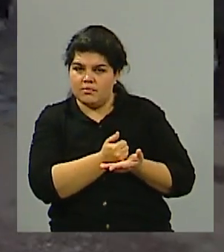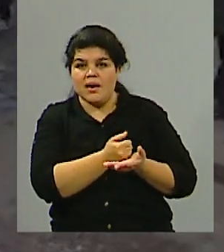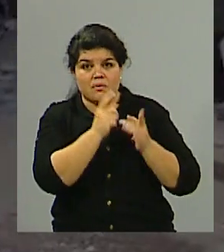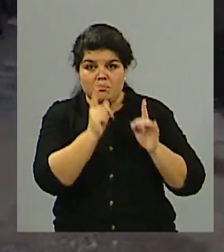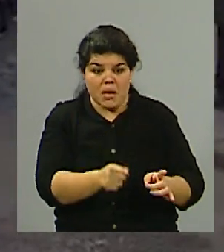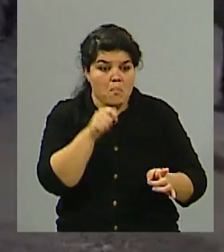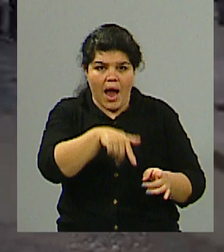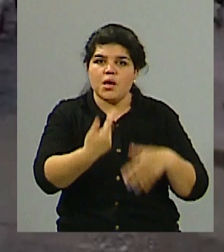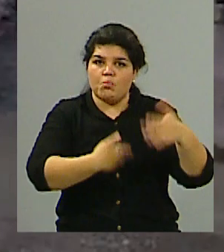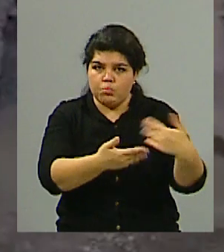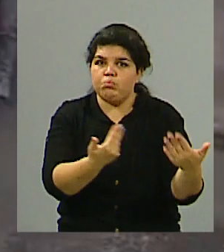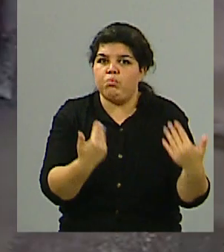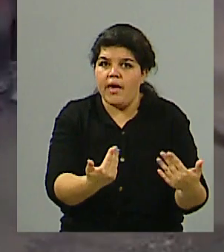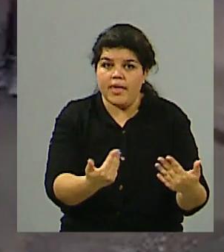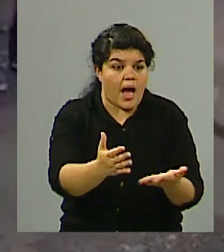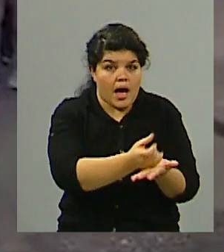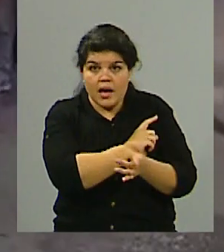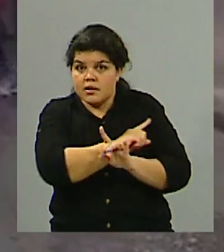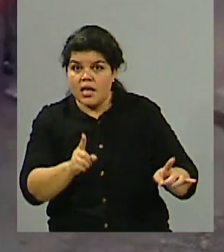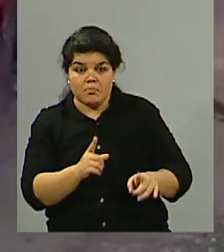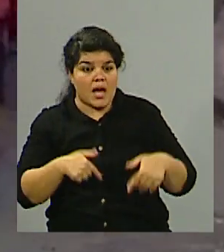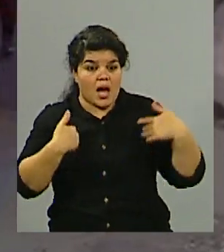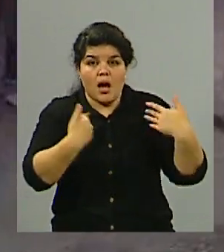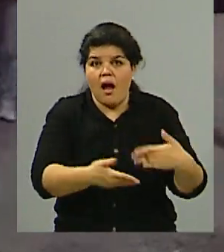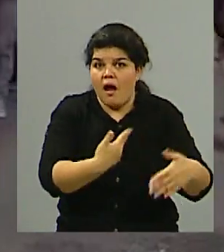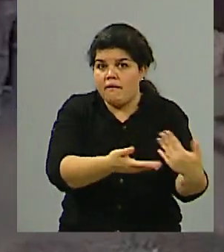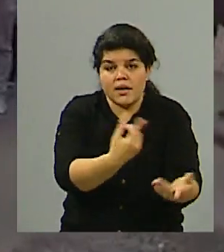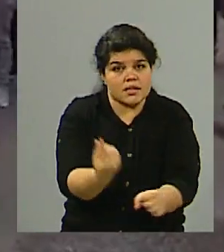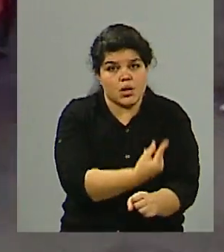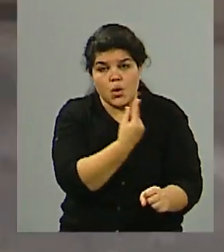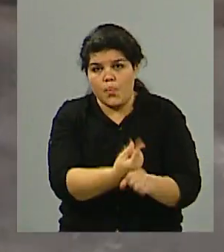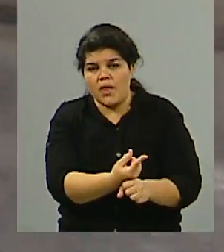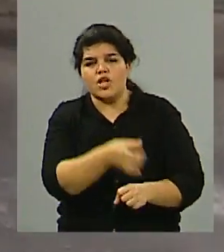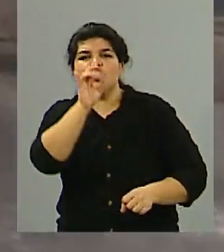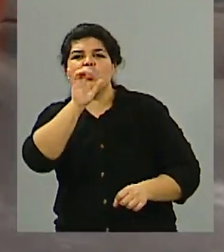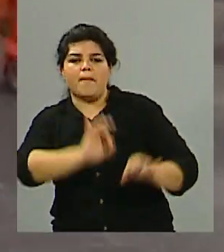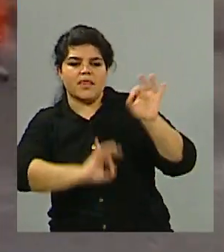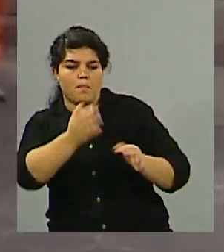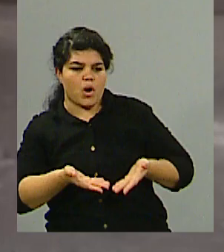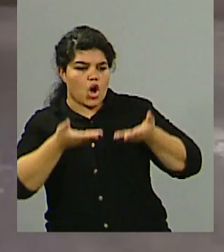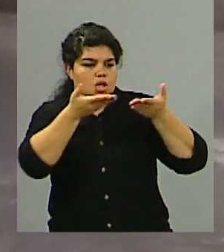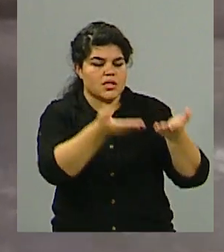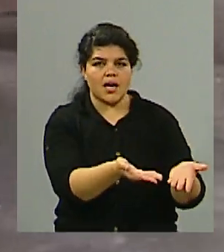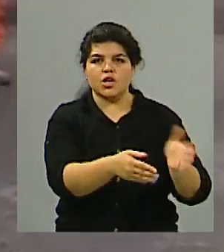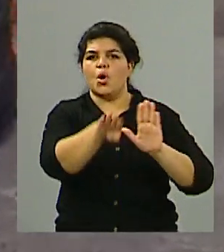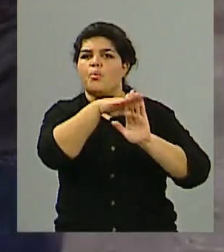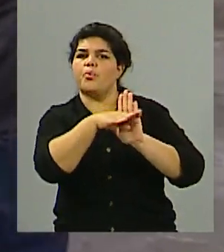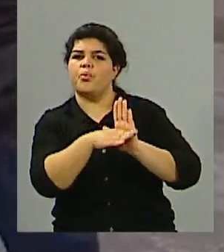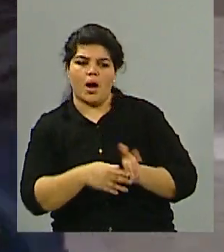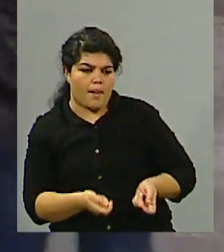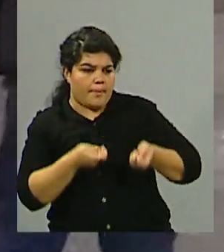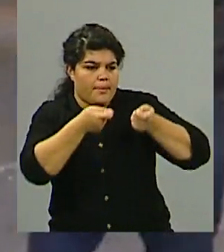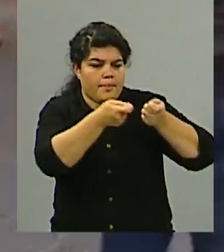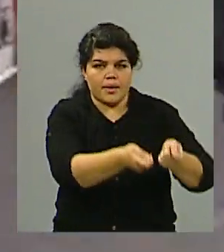que solamente van y se presentan los proyectos o se presenta el programa o la propuesta de normativa, sino